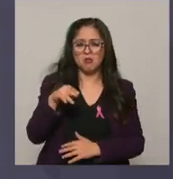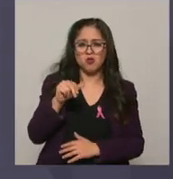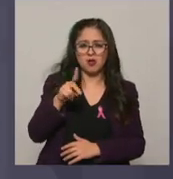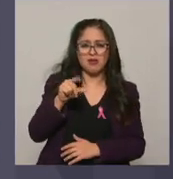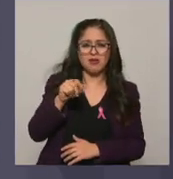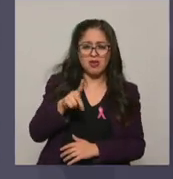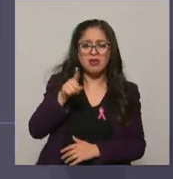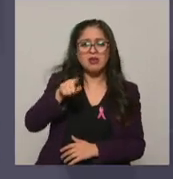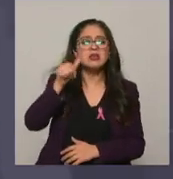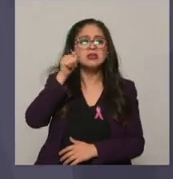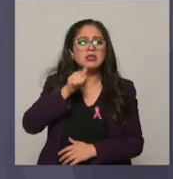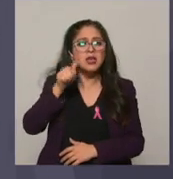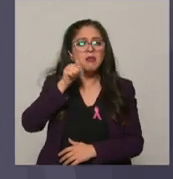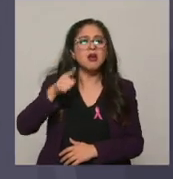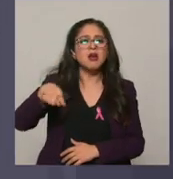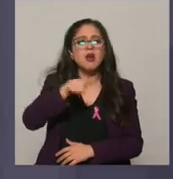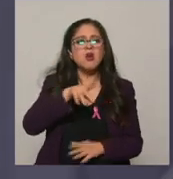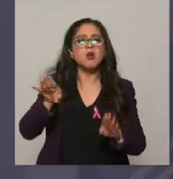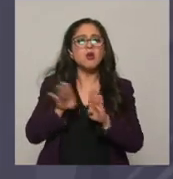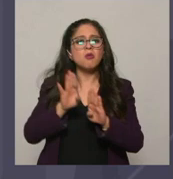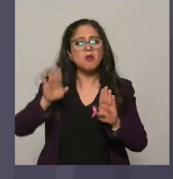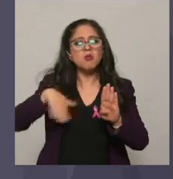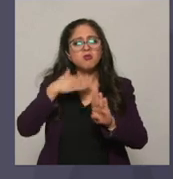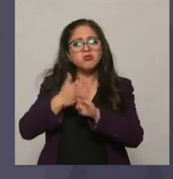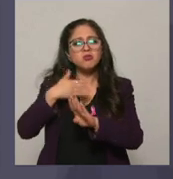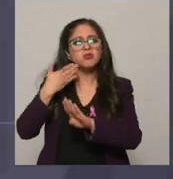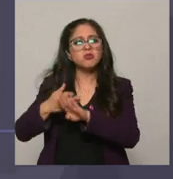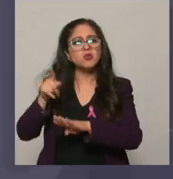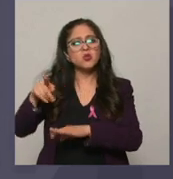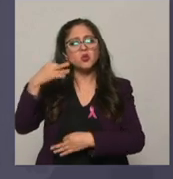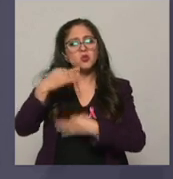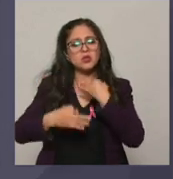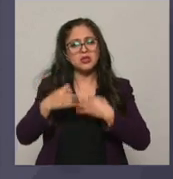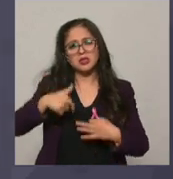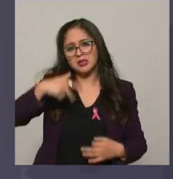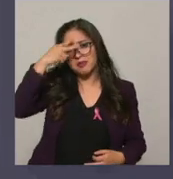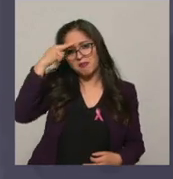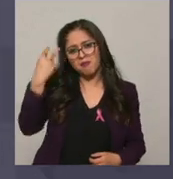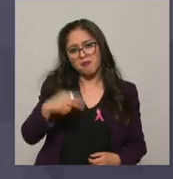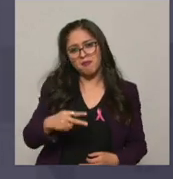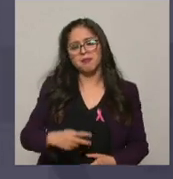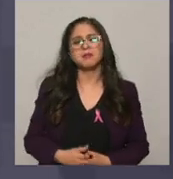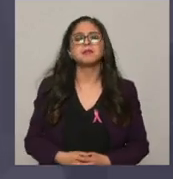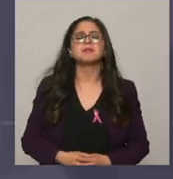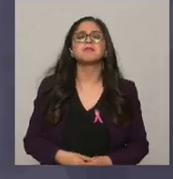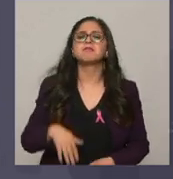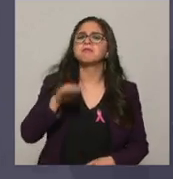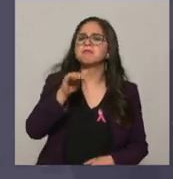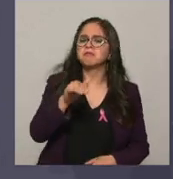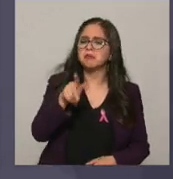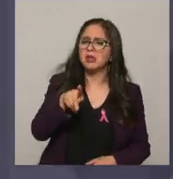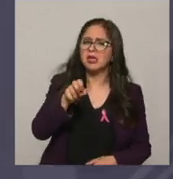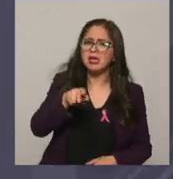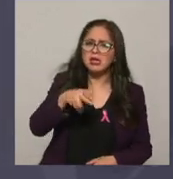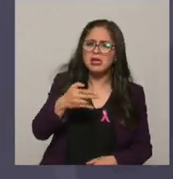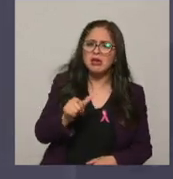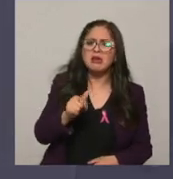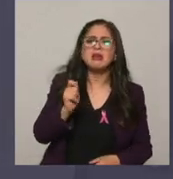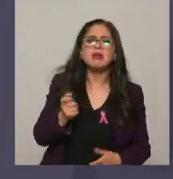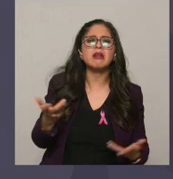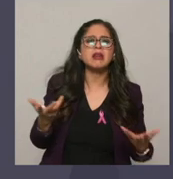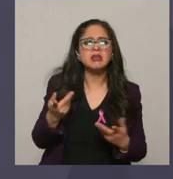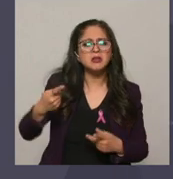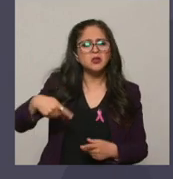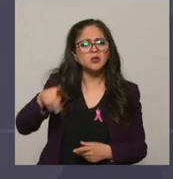aqueja y está lastimando, lacerando al sistema judicial de nuestro país. Totalmente. Kenia, ¿qué se va a hacer como sociedad civil, como